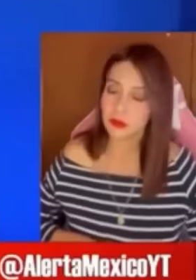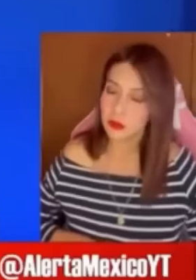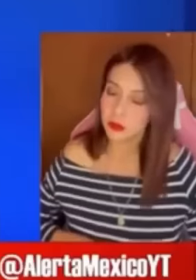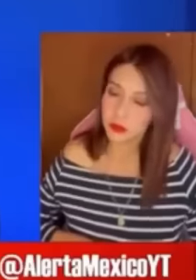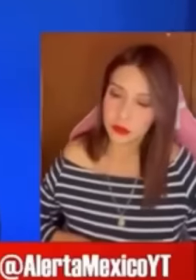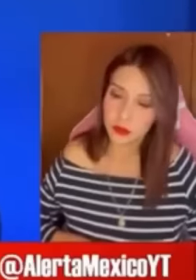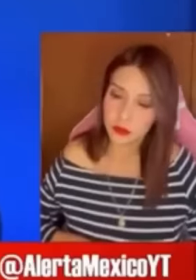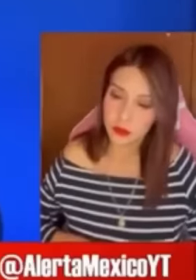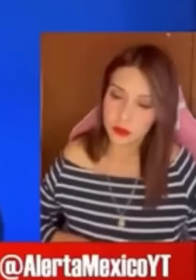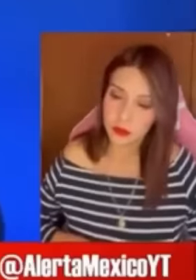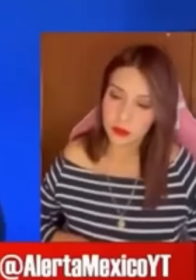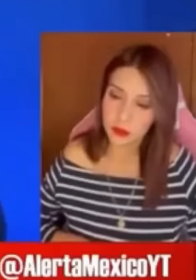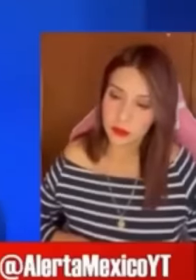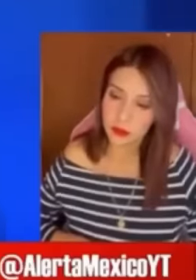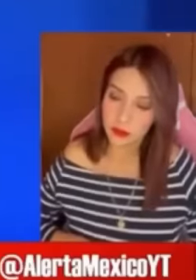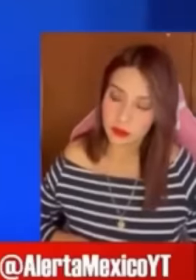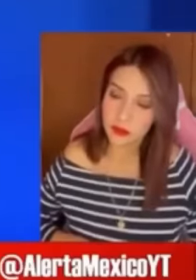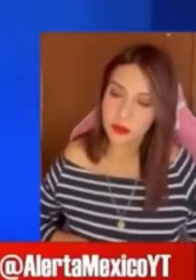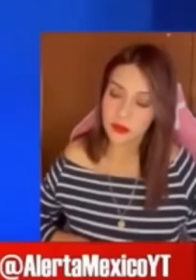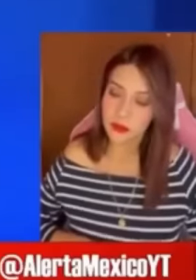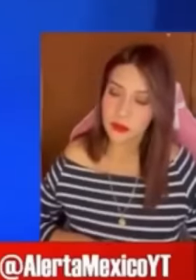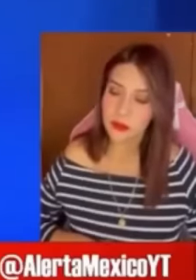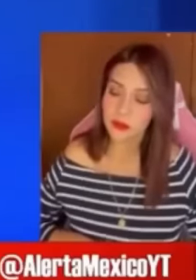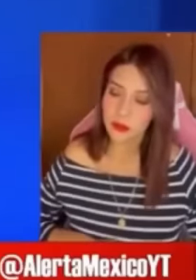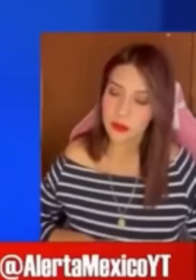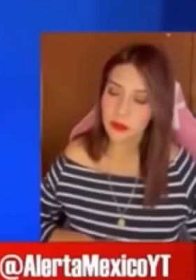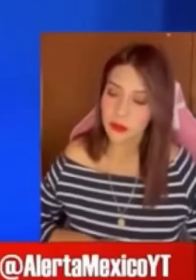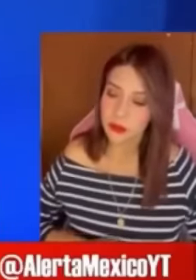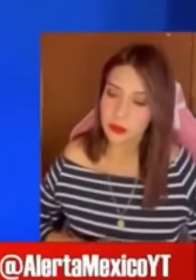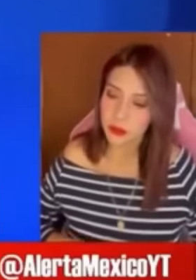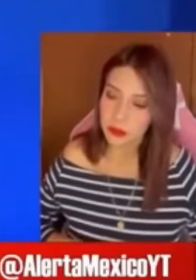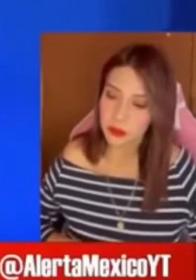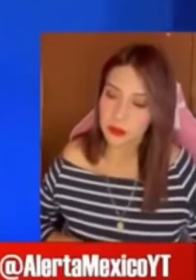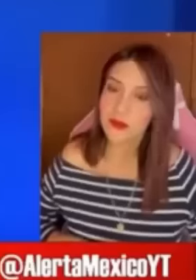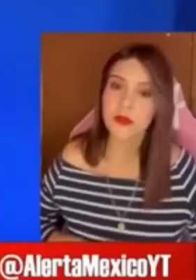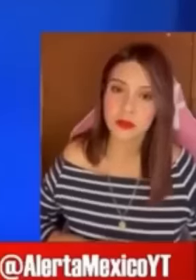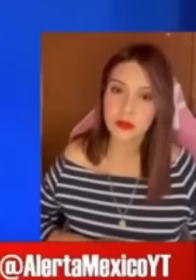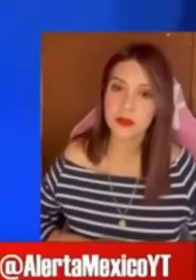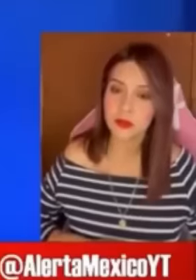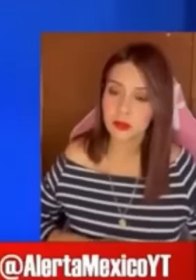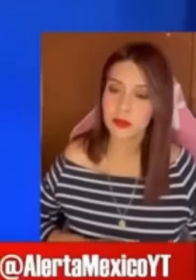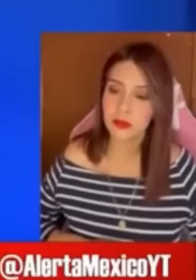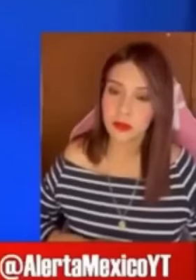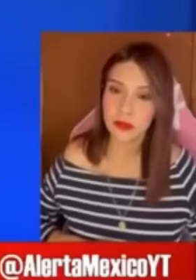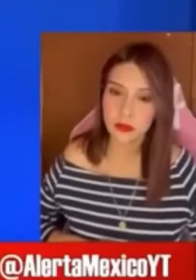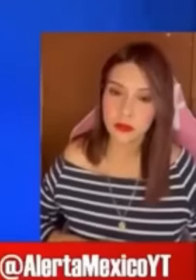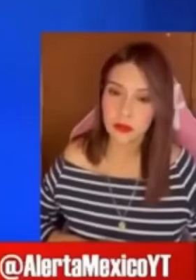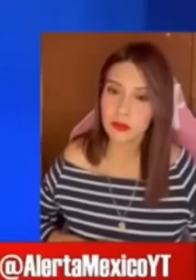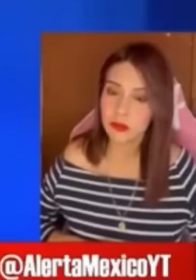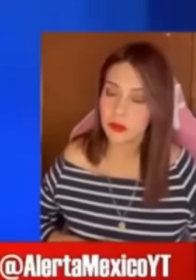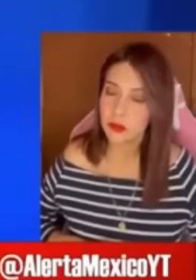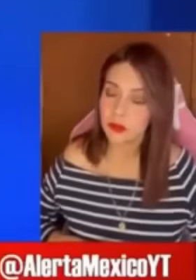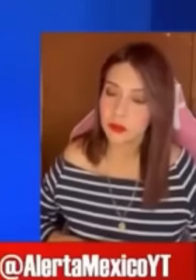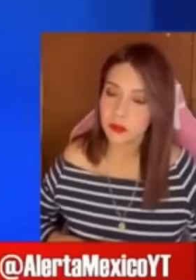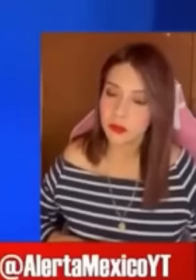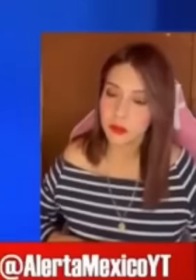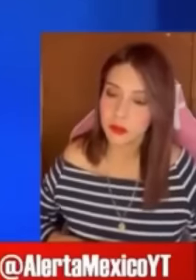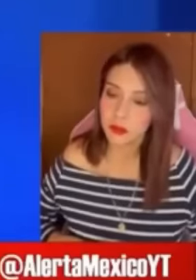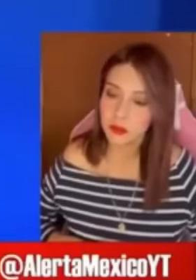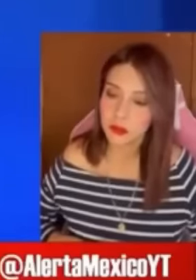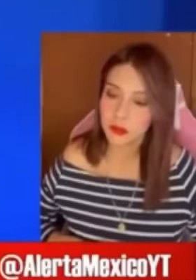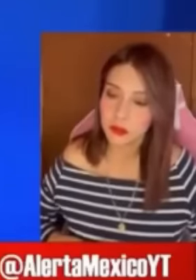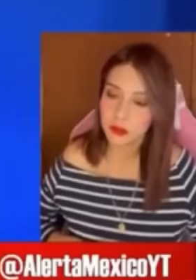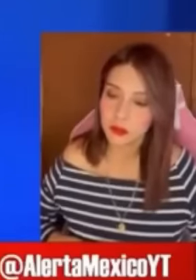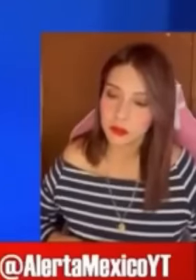agradable. Entonces evitamos lo del tercer país seguro y desde luego el arancel. Entonces creo que fue un muy buen resultado. Ahora, entiendo que él tenga